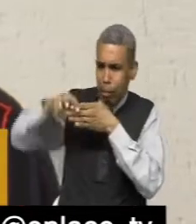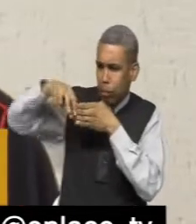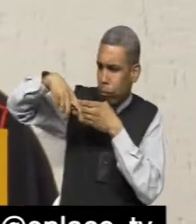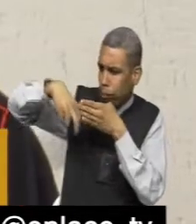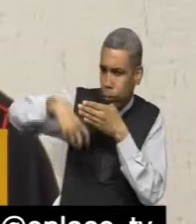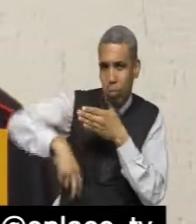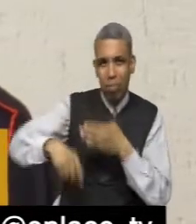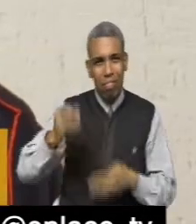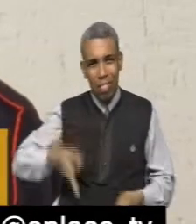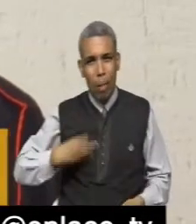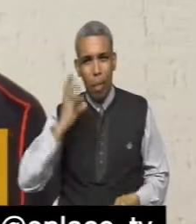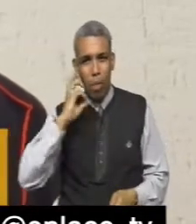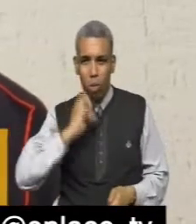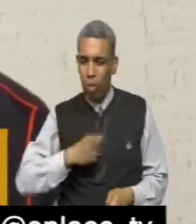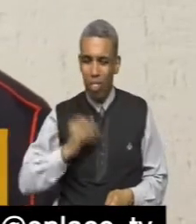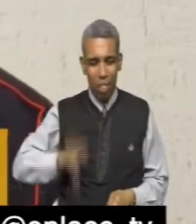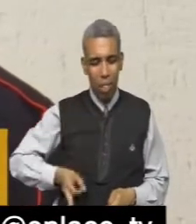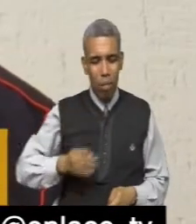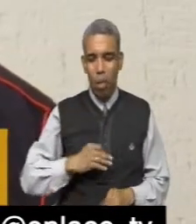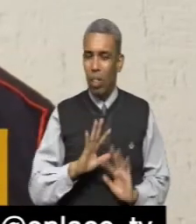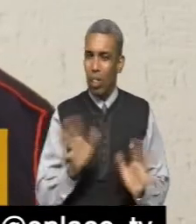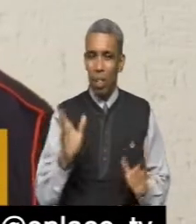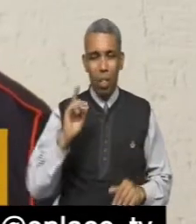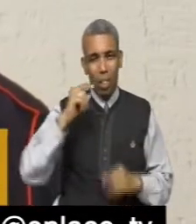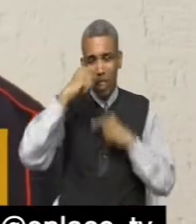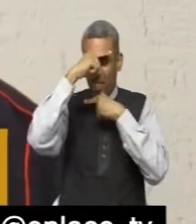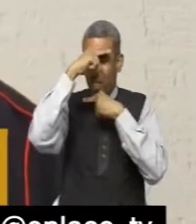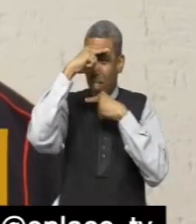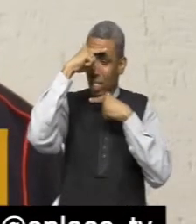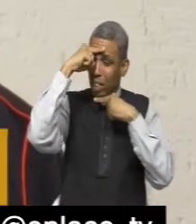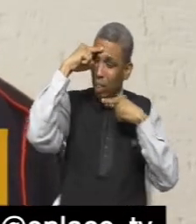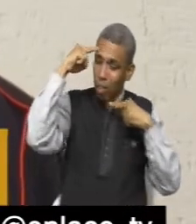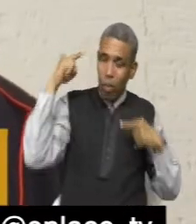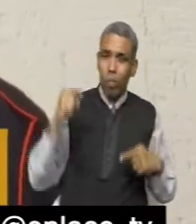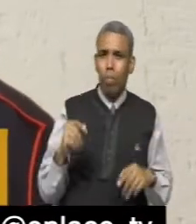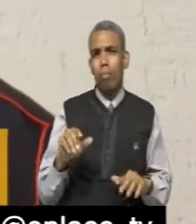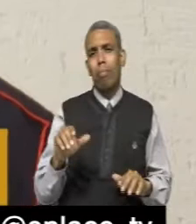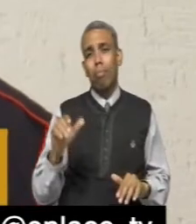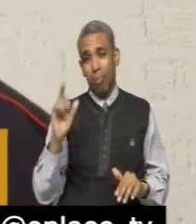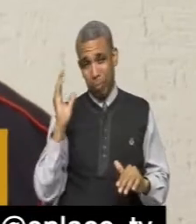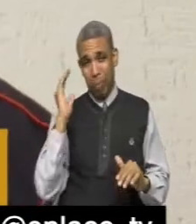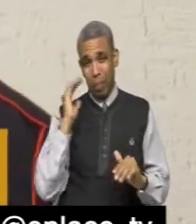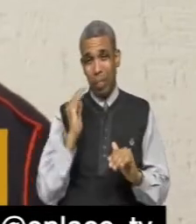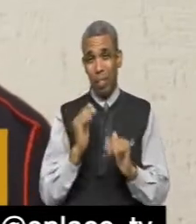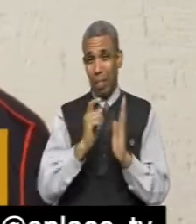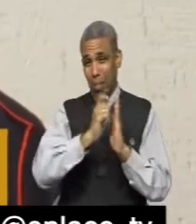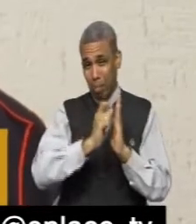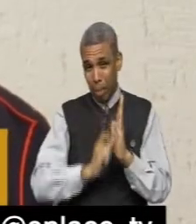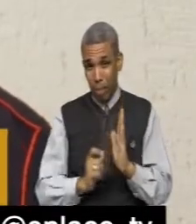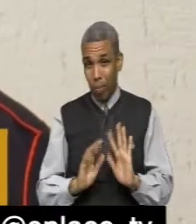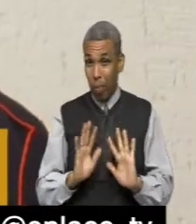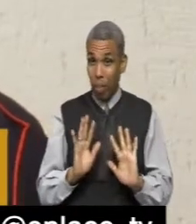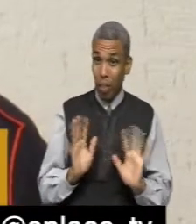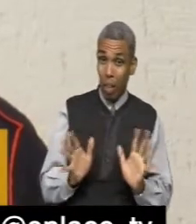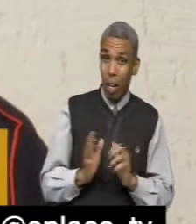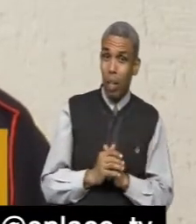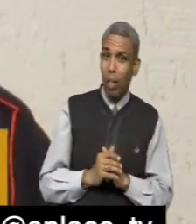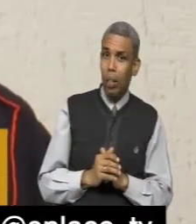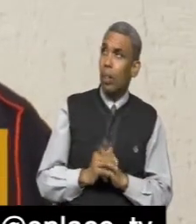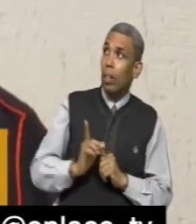meten. Como yo les estaba comentando, a veces ha pasado que como tenemos ya de rejas de seguridad, entonces rompen la